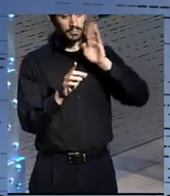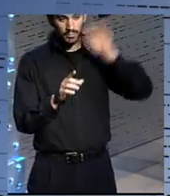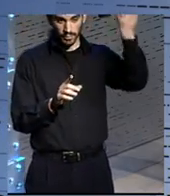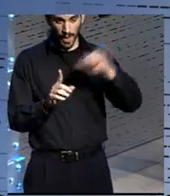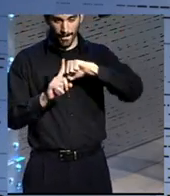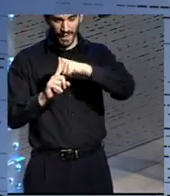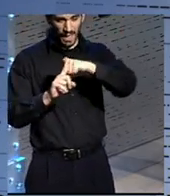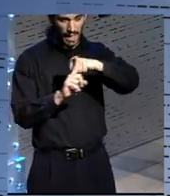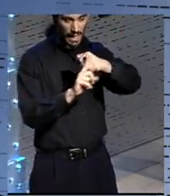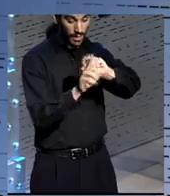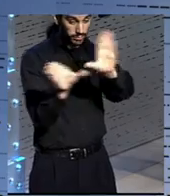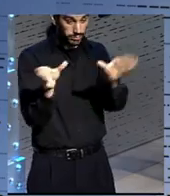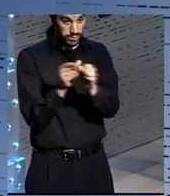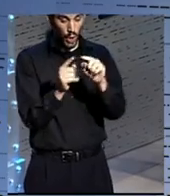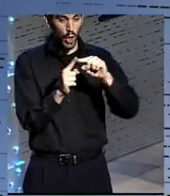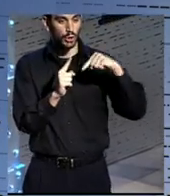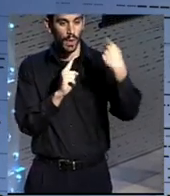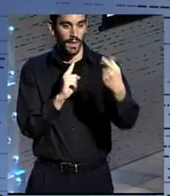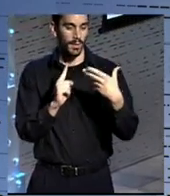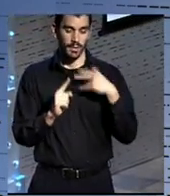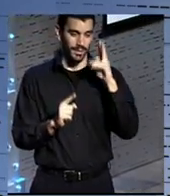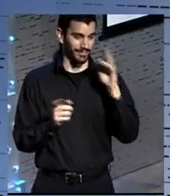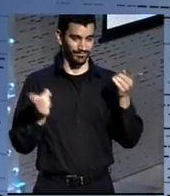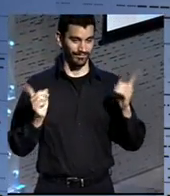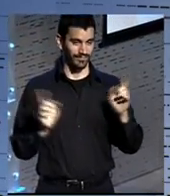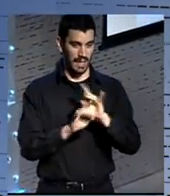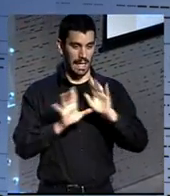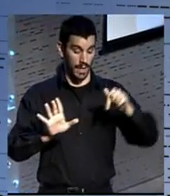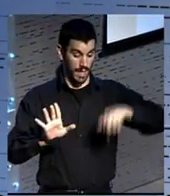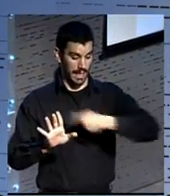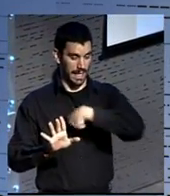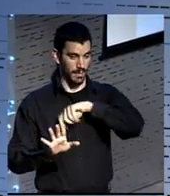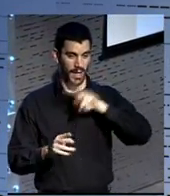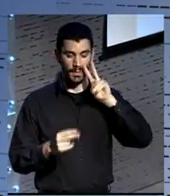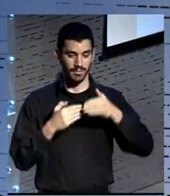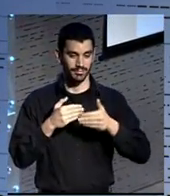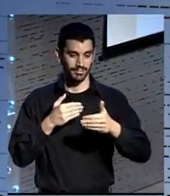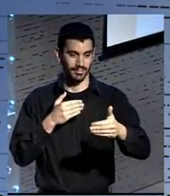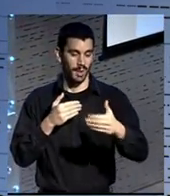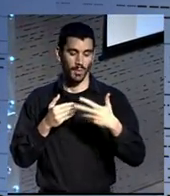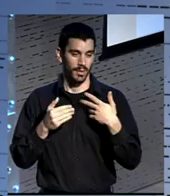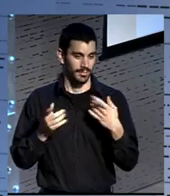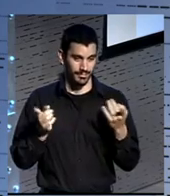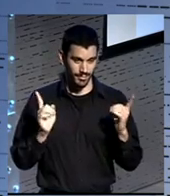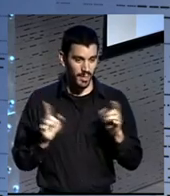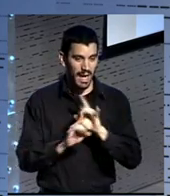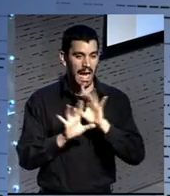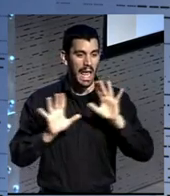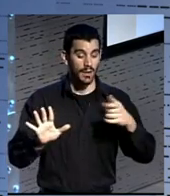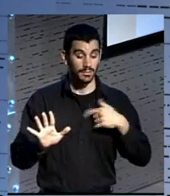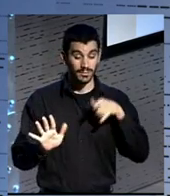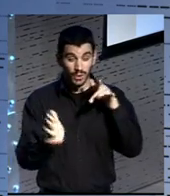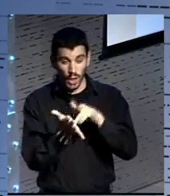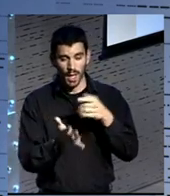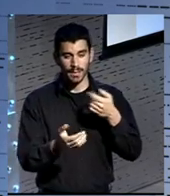estas alturas, y en menor medida desde un país como España, no es difícil anticipar que hacer banca va a